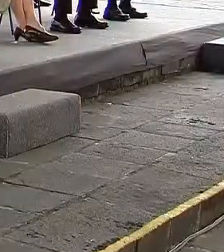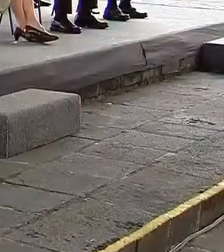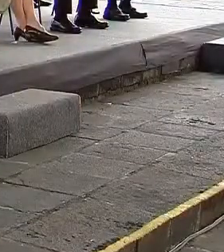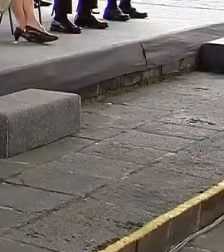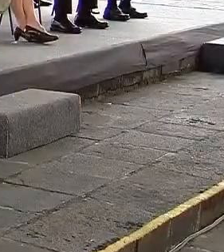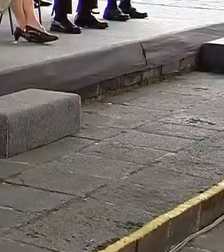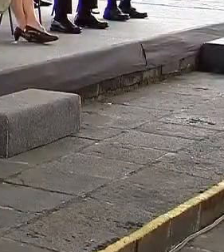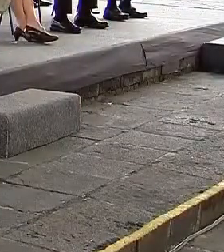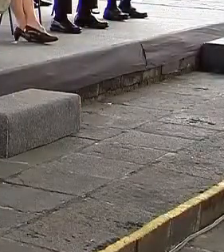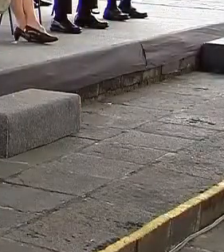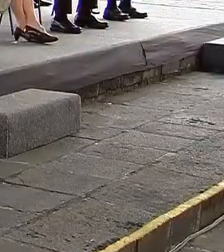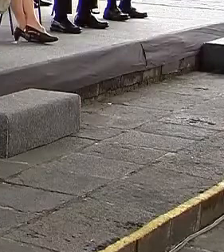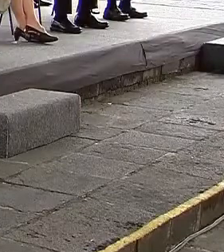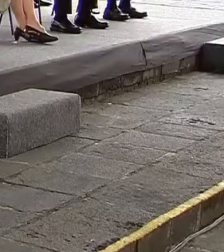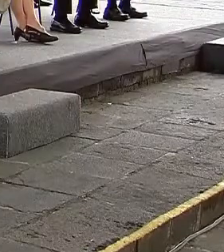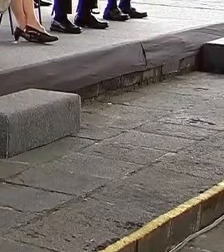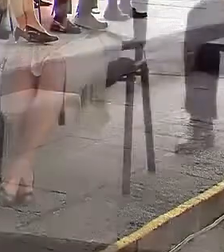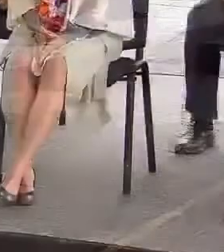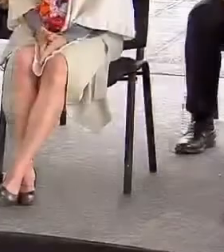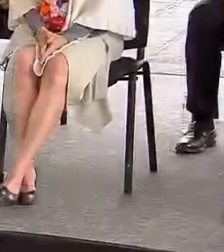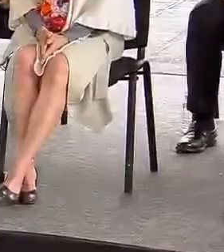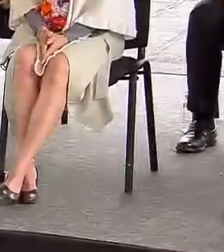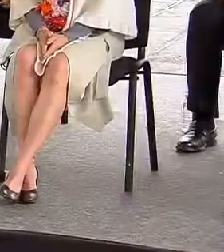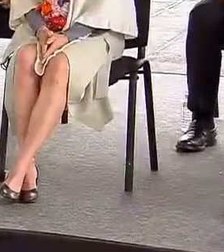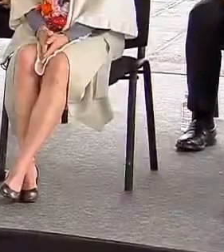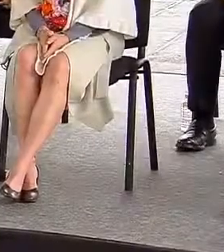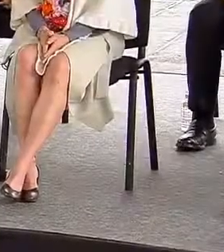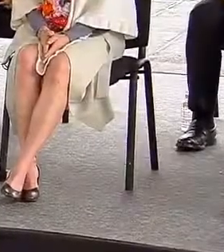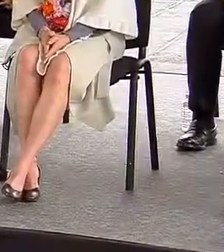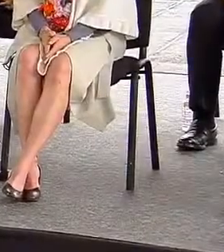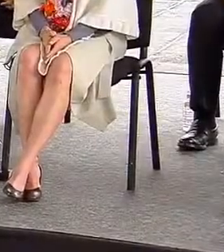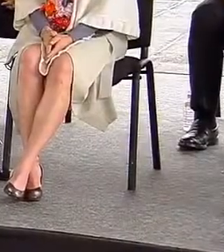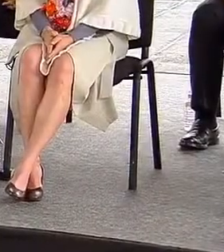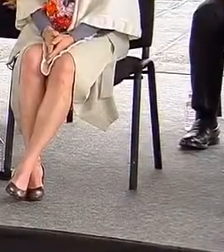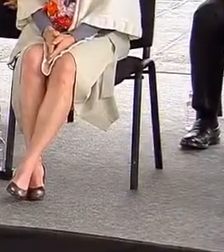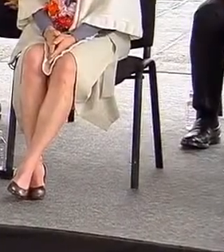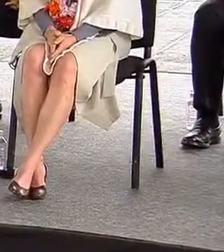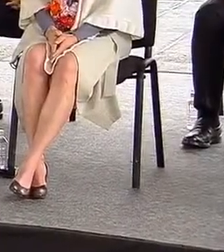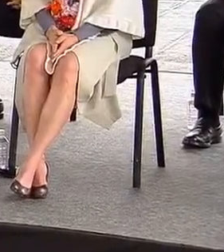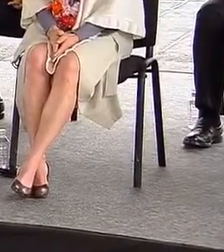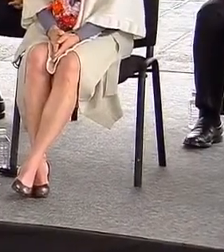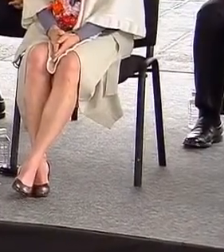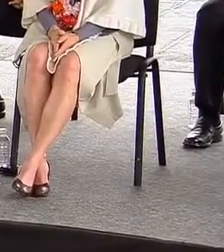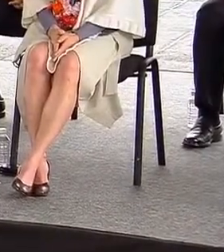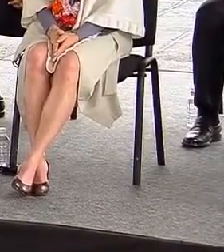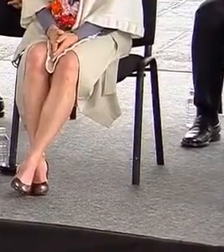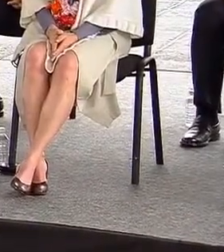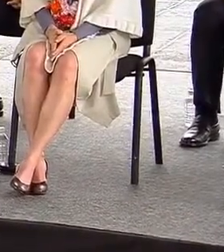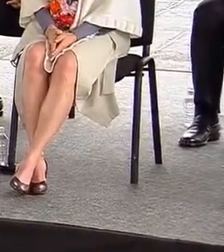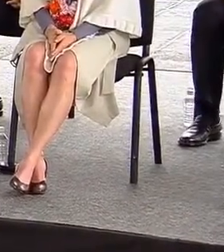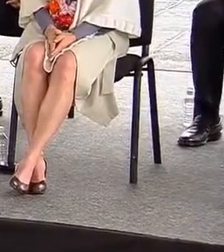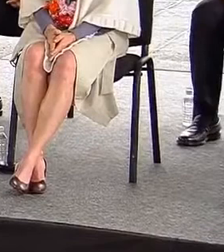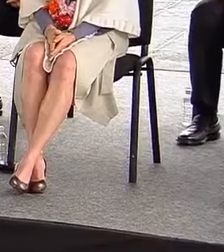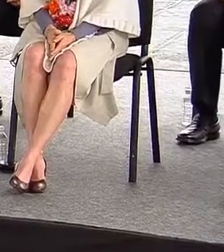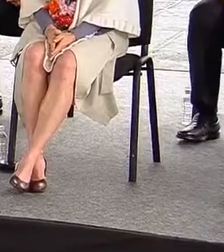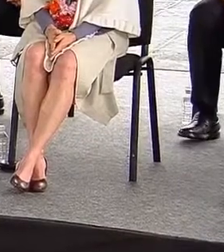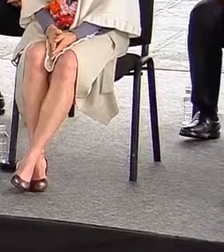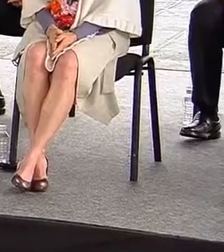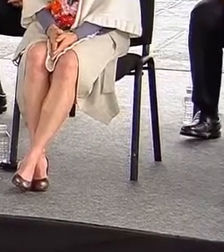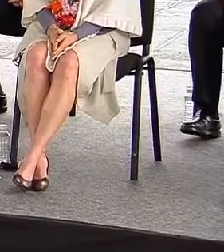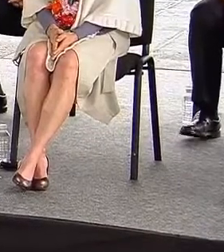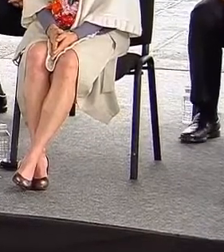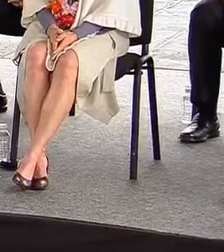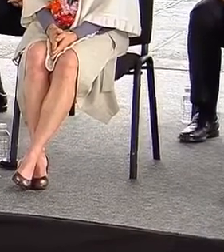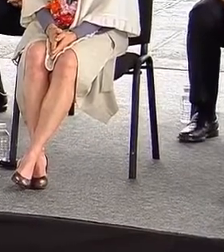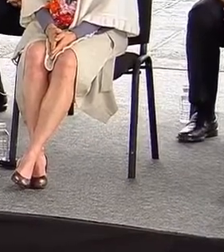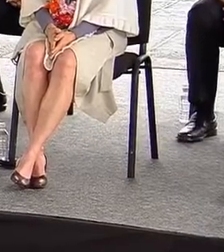También nos acompañan embajadoras de países amigos: Reino de Noruega, Reino Unido de la Gran Bretaña e Irlanda del Norte,